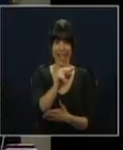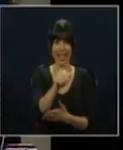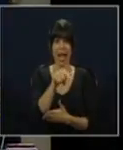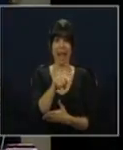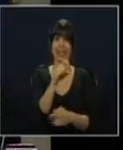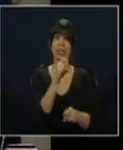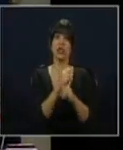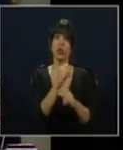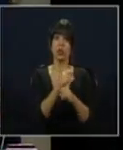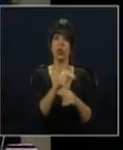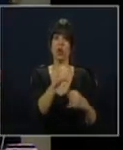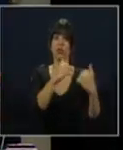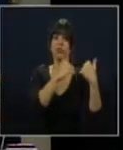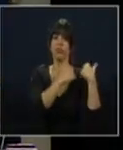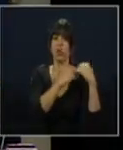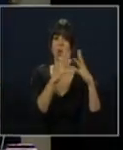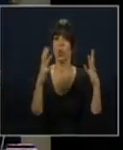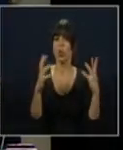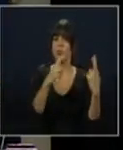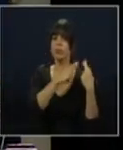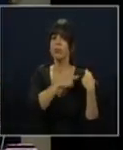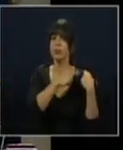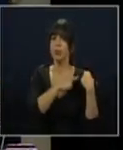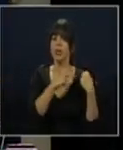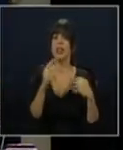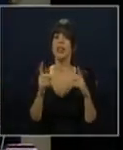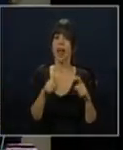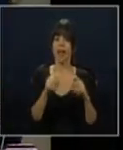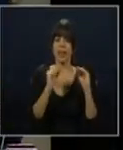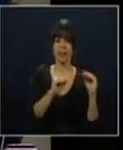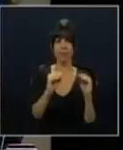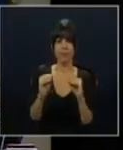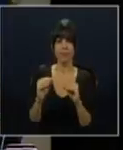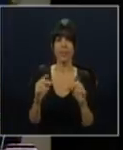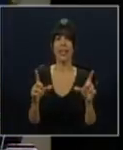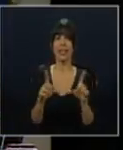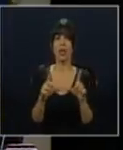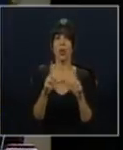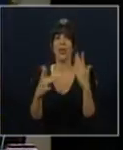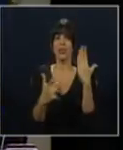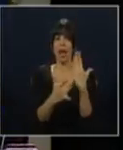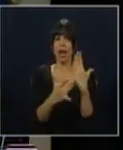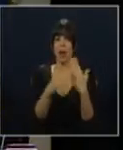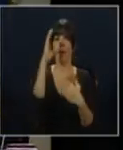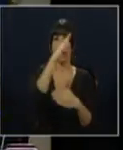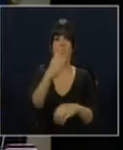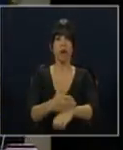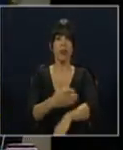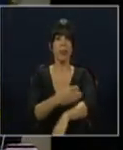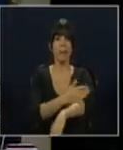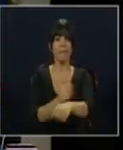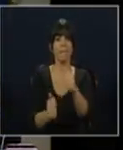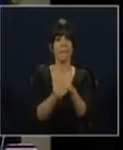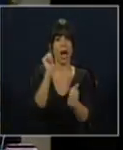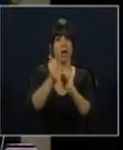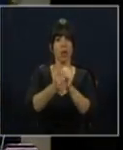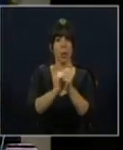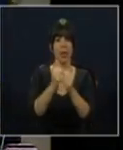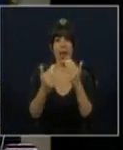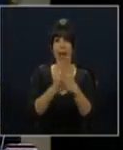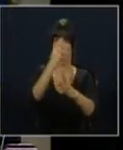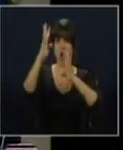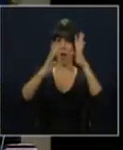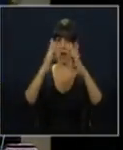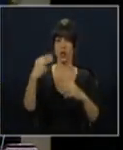la que corresponde la inmensa responsabilidad de preparar los cuadros técnicos para mejorar la competitividad e innovación